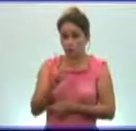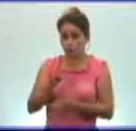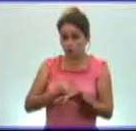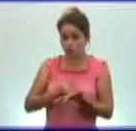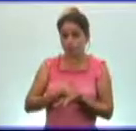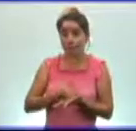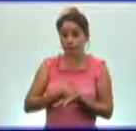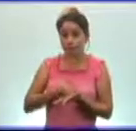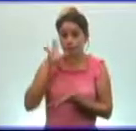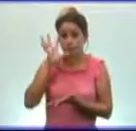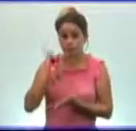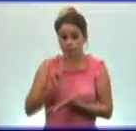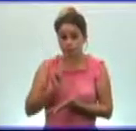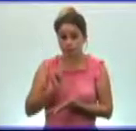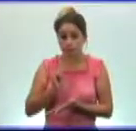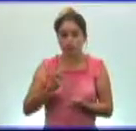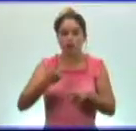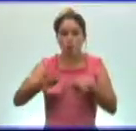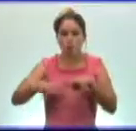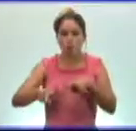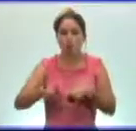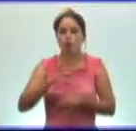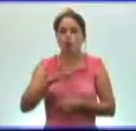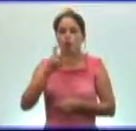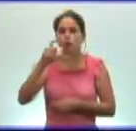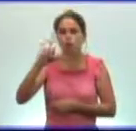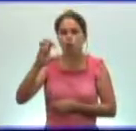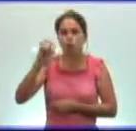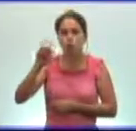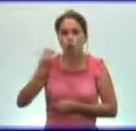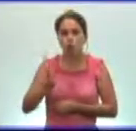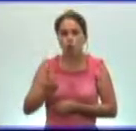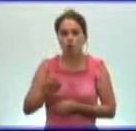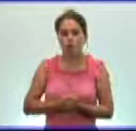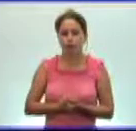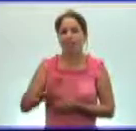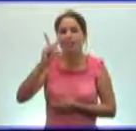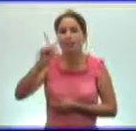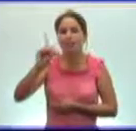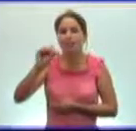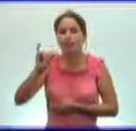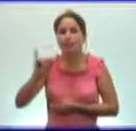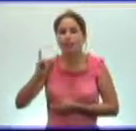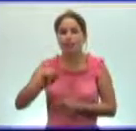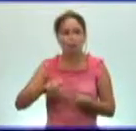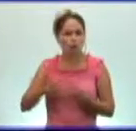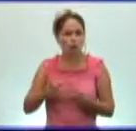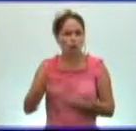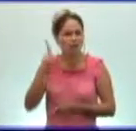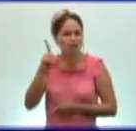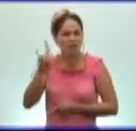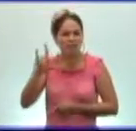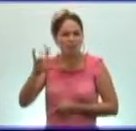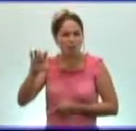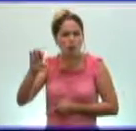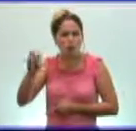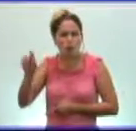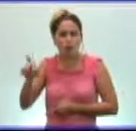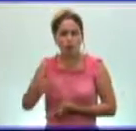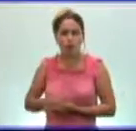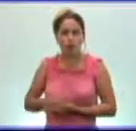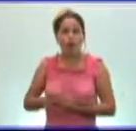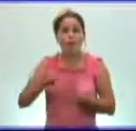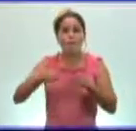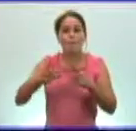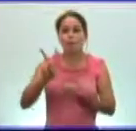En el caso que estamos exponiendo, donde tenemos el elemento nitrógeno y el oxígeno, observen que aparece como